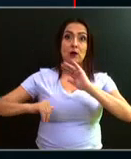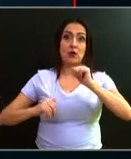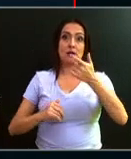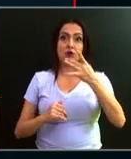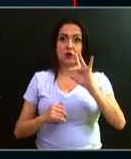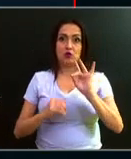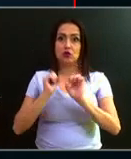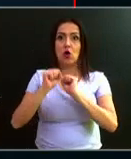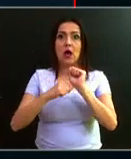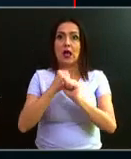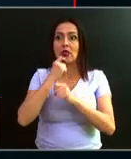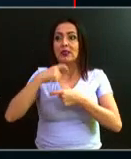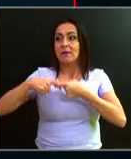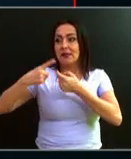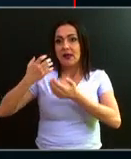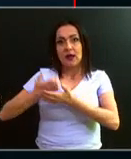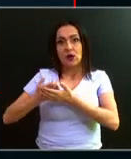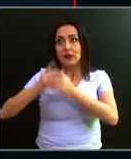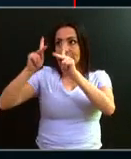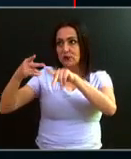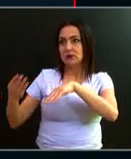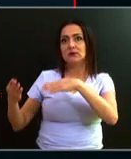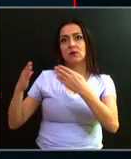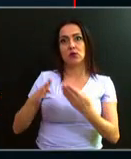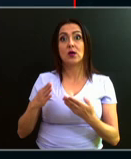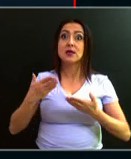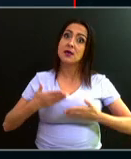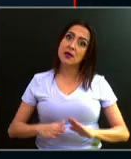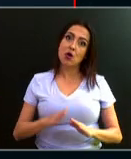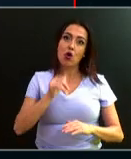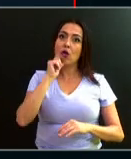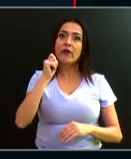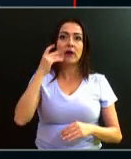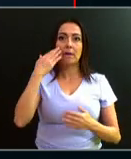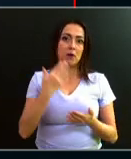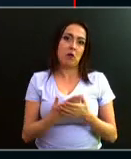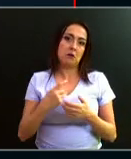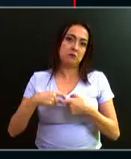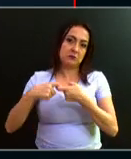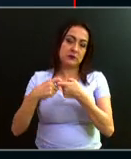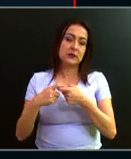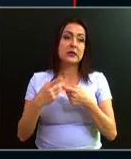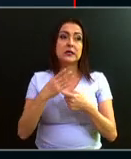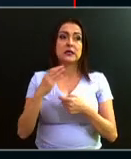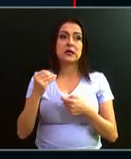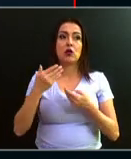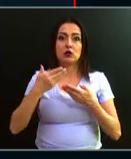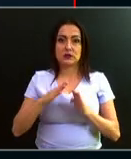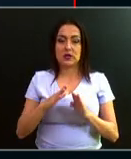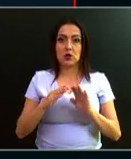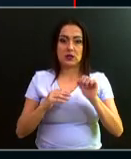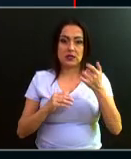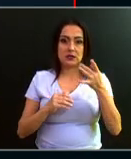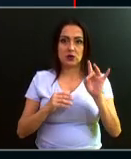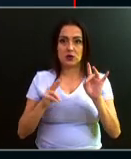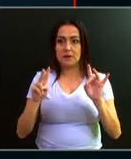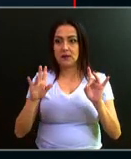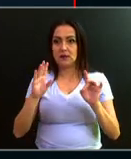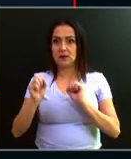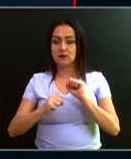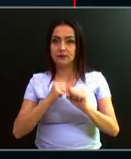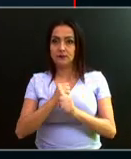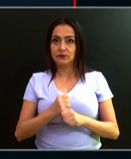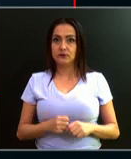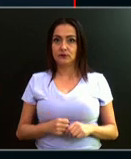que dependían económicamente del fallecido. Si son hijos, no deben comprobar dependencia. Y también los hijos entre 18 y 25 años de